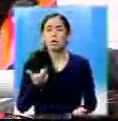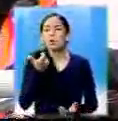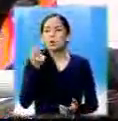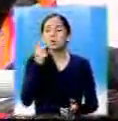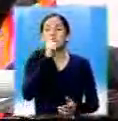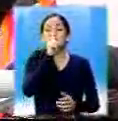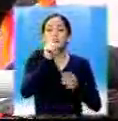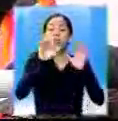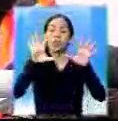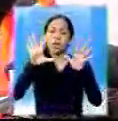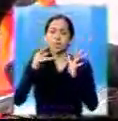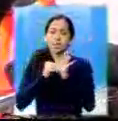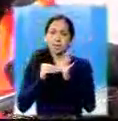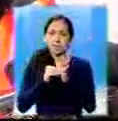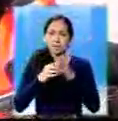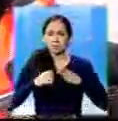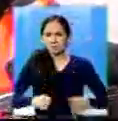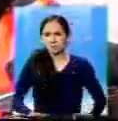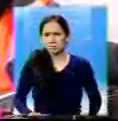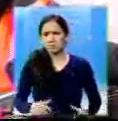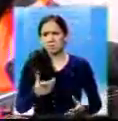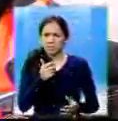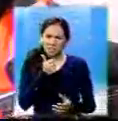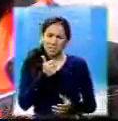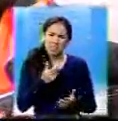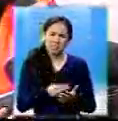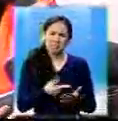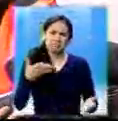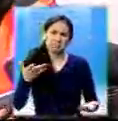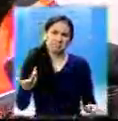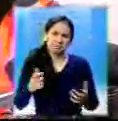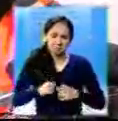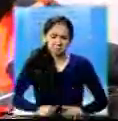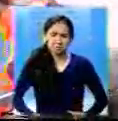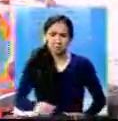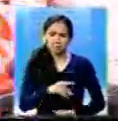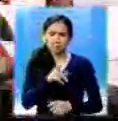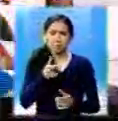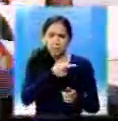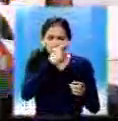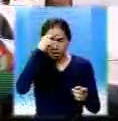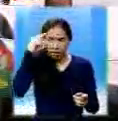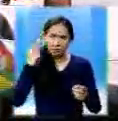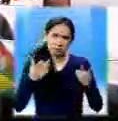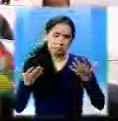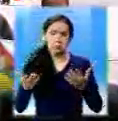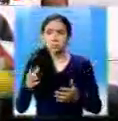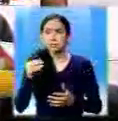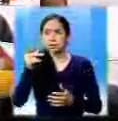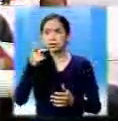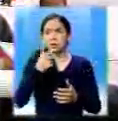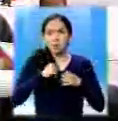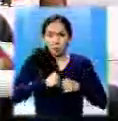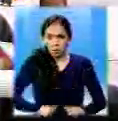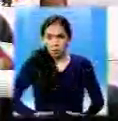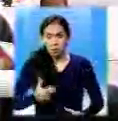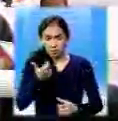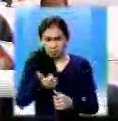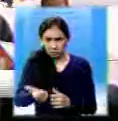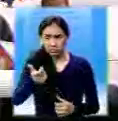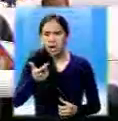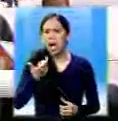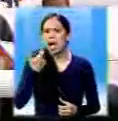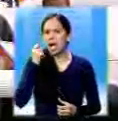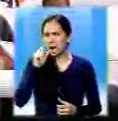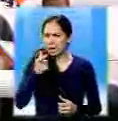costó 110, me quedé que correcta. También los vendedores tienen razón, compadre. A eso sí lo pienso que está algo, sí,